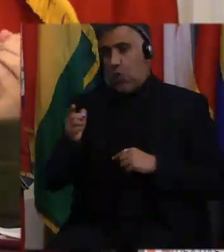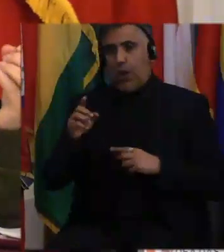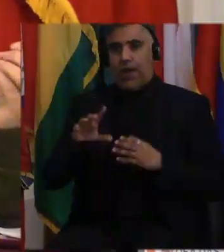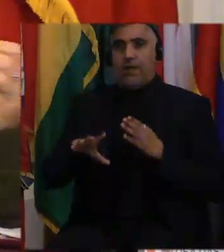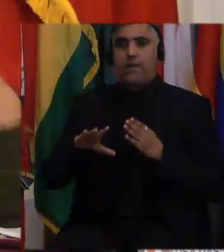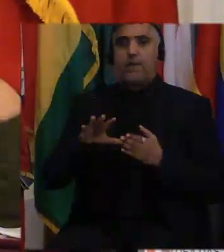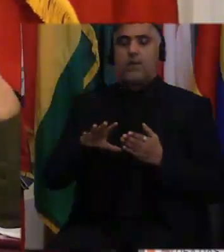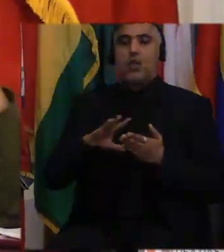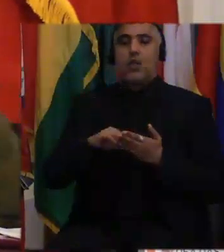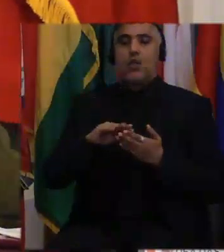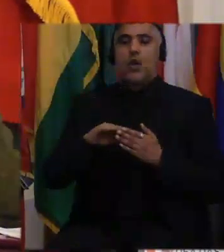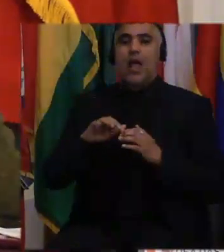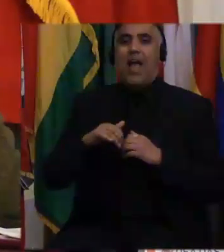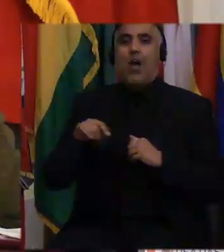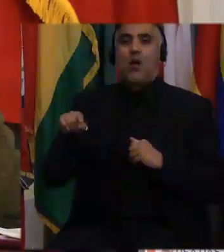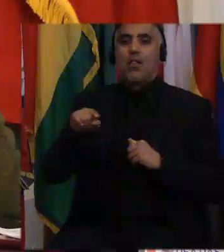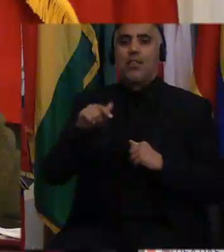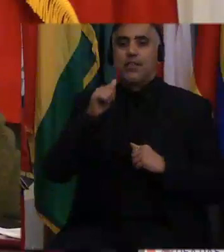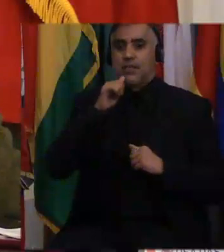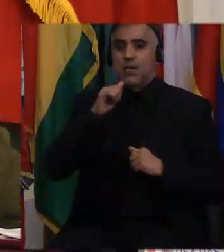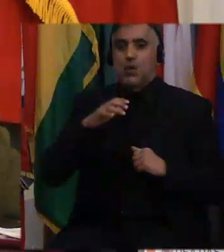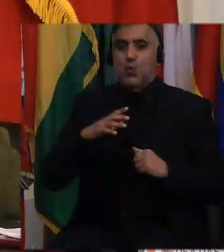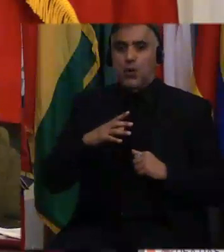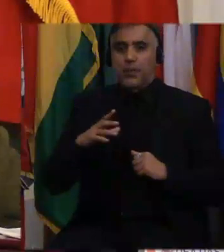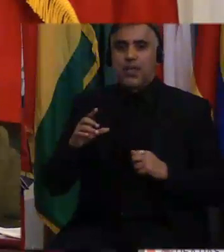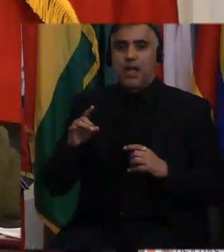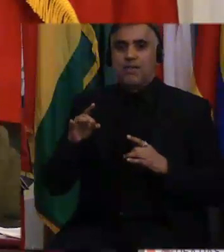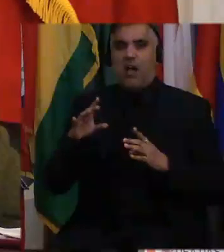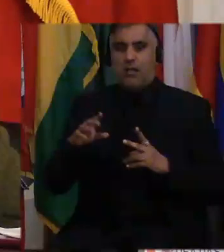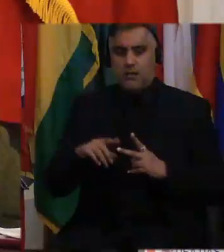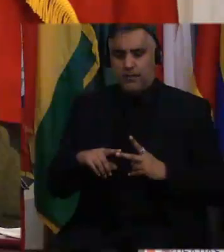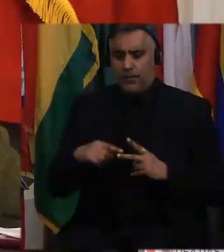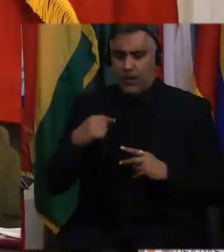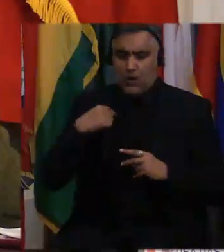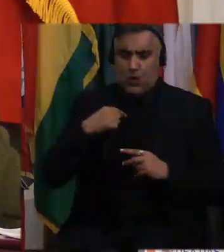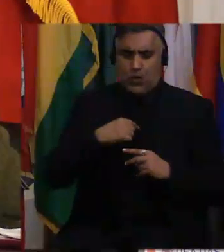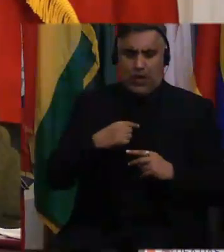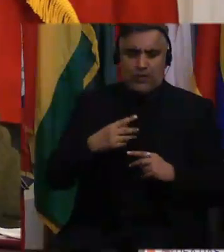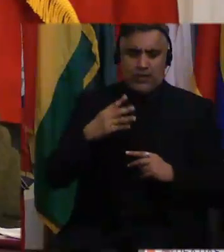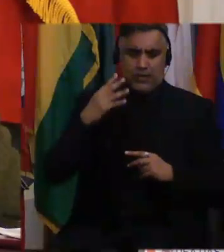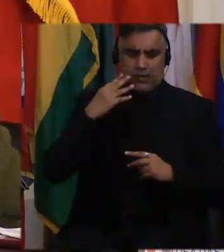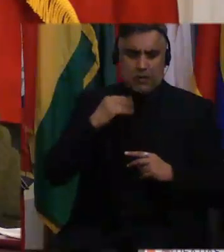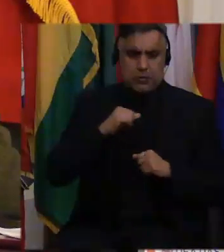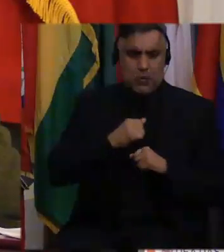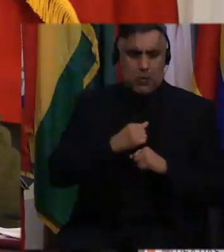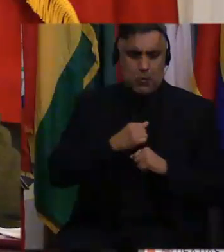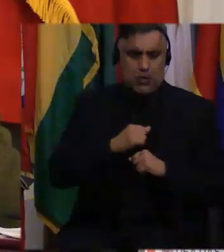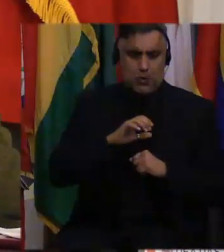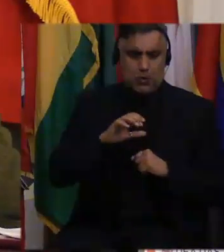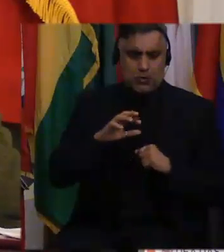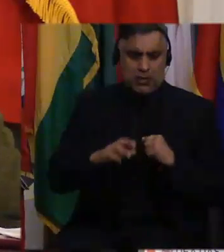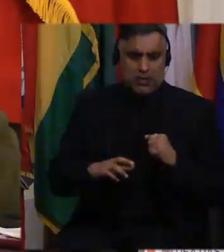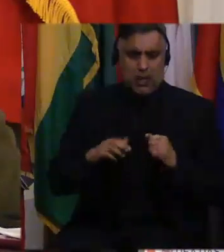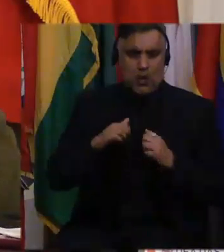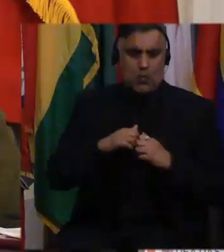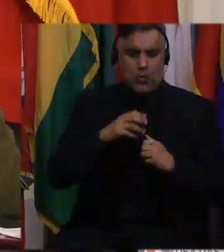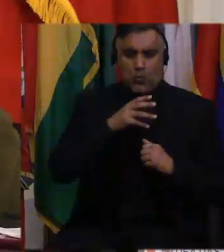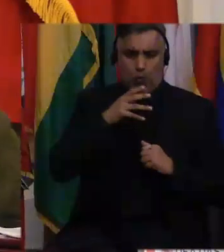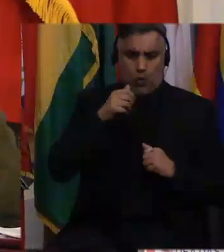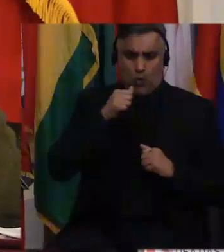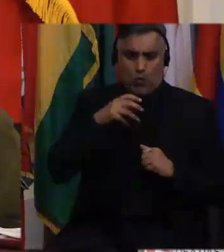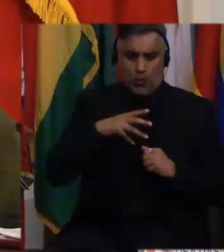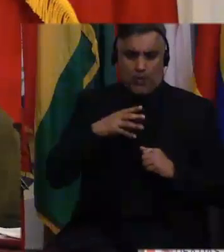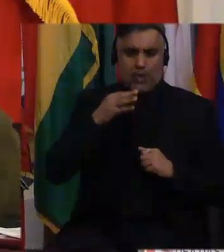ven la violencia. Nosotros tuvimos una experiencia de trabajo en una zona rural en Costa Rica con mujeres indígenas. Y cuando